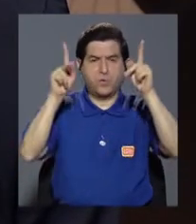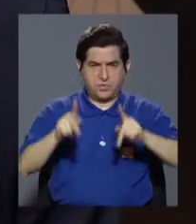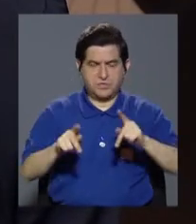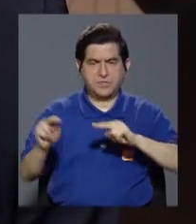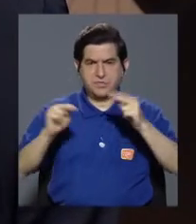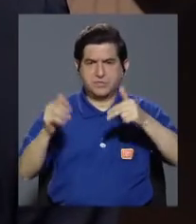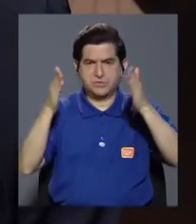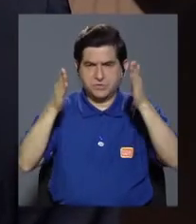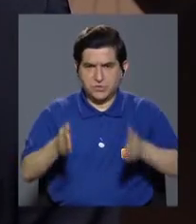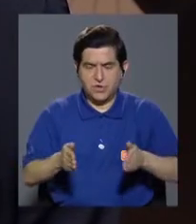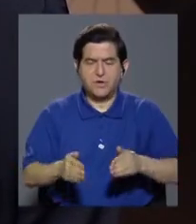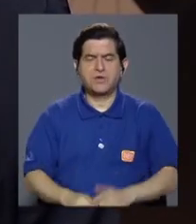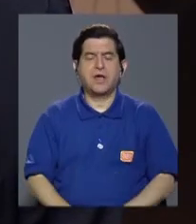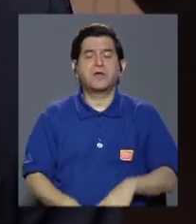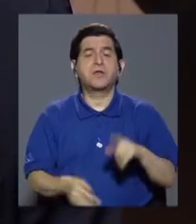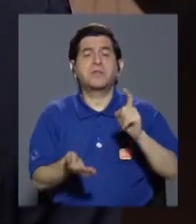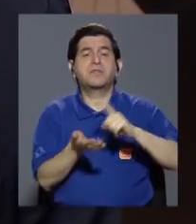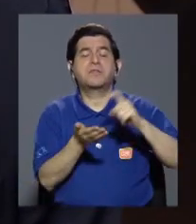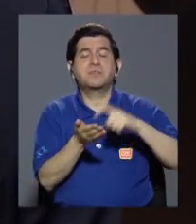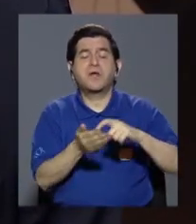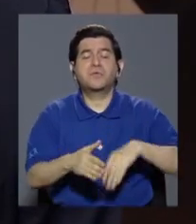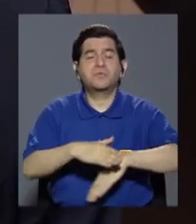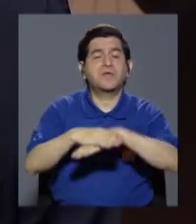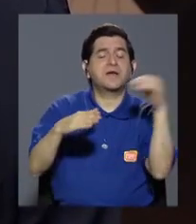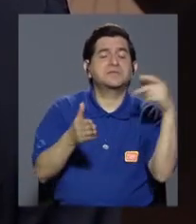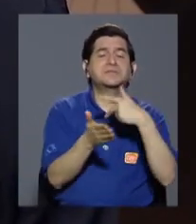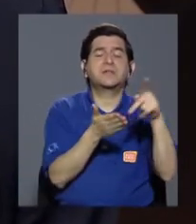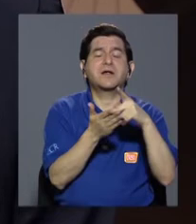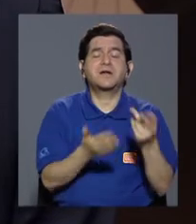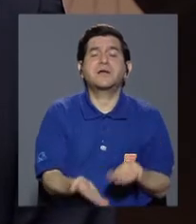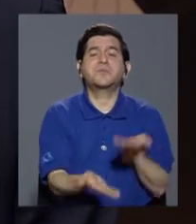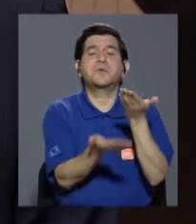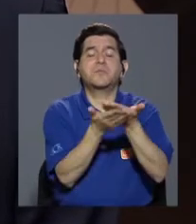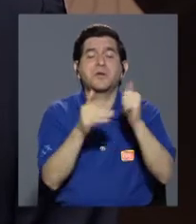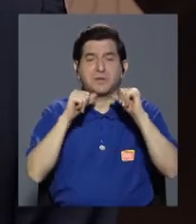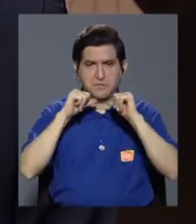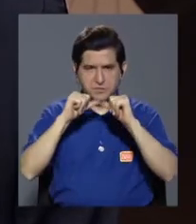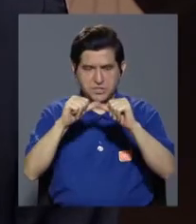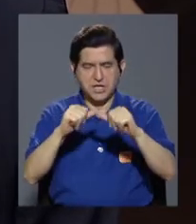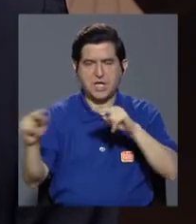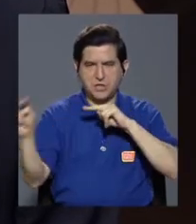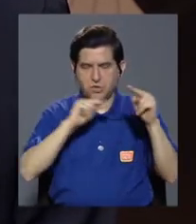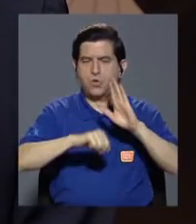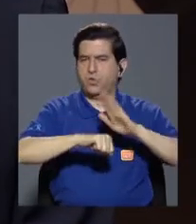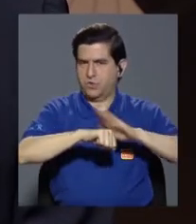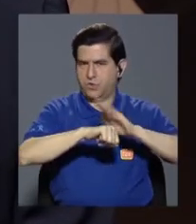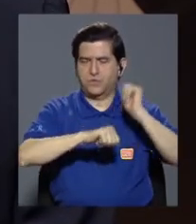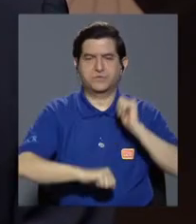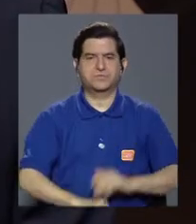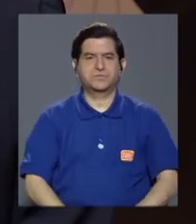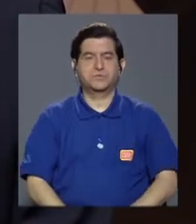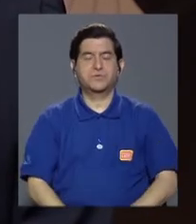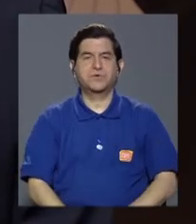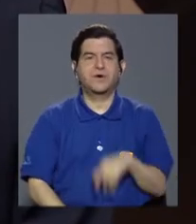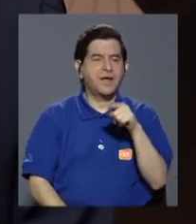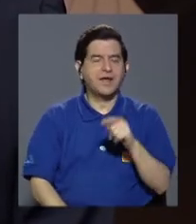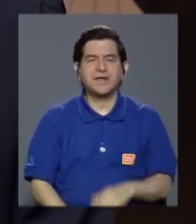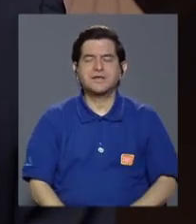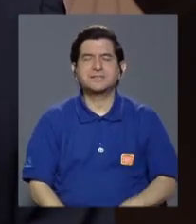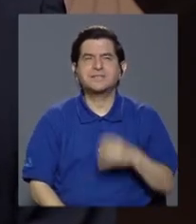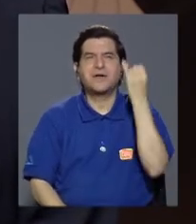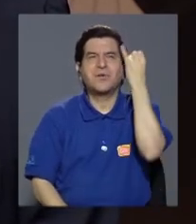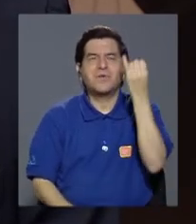incluso se ofrecieron a pagar la deuda externa de colombia a cambio de que ellos pudieran continuar con su negocio es decir hay una lógica